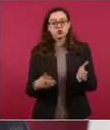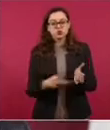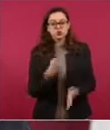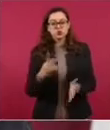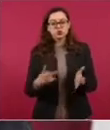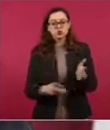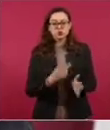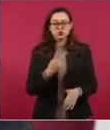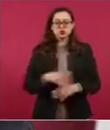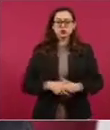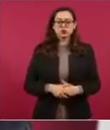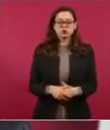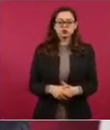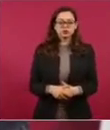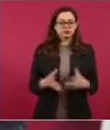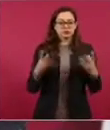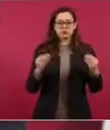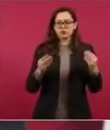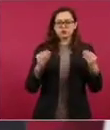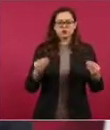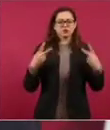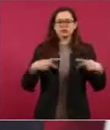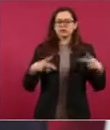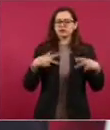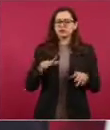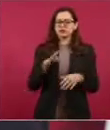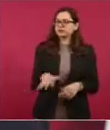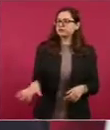muchos, muchos nos